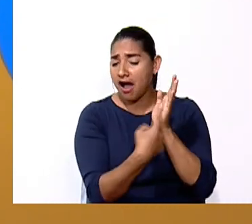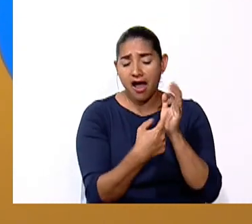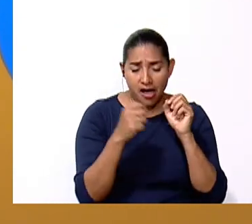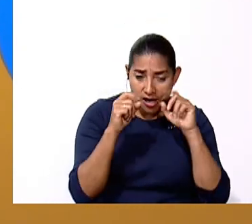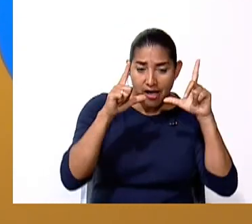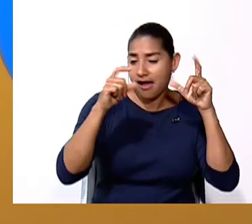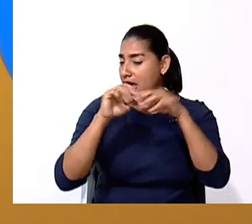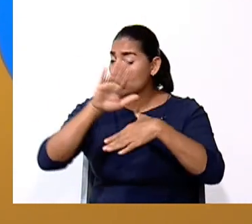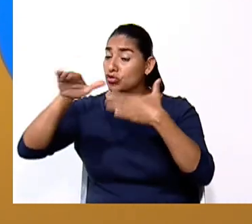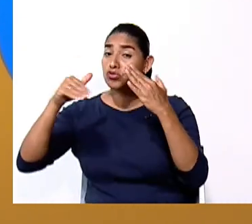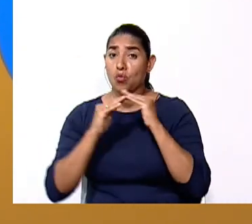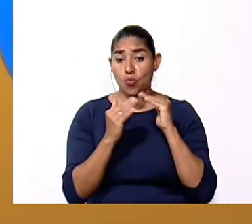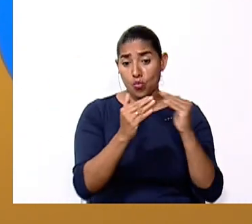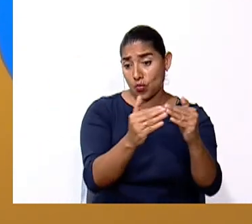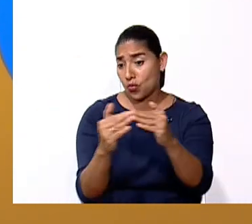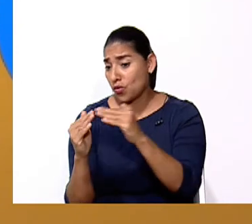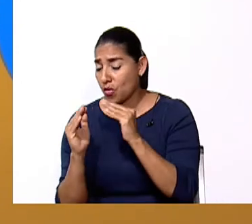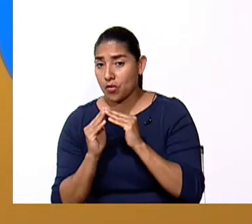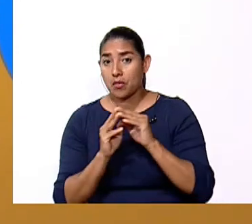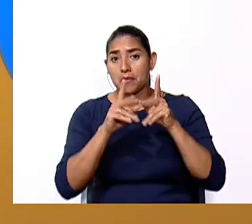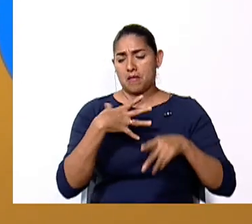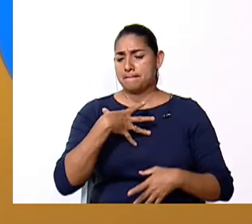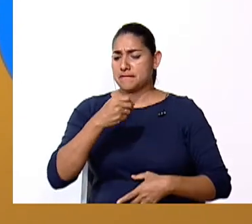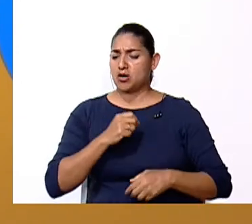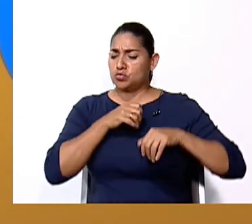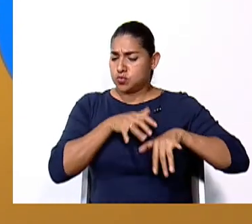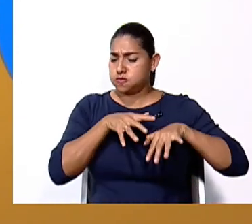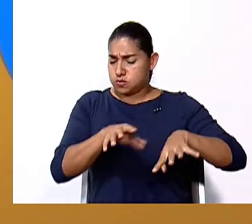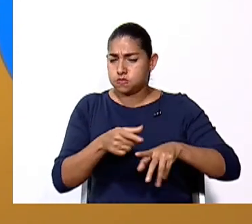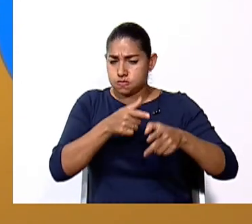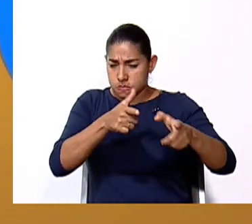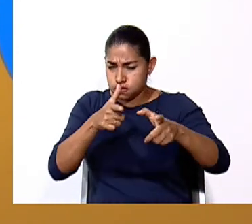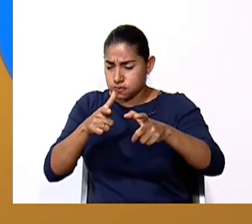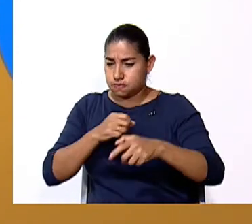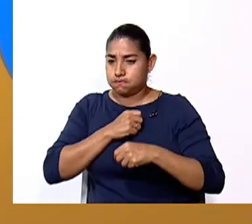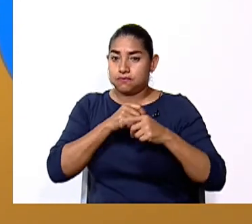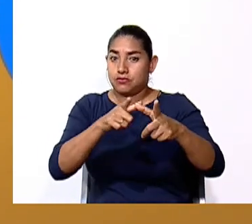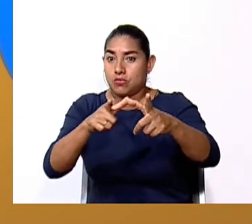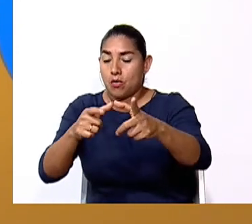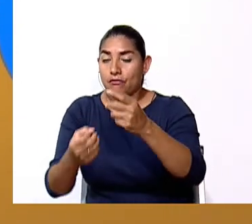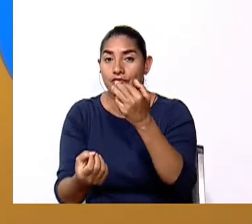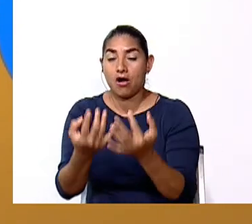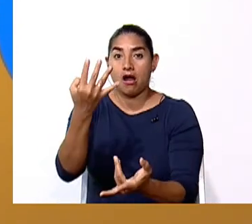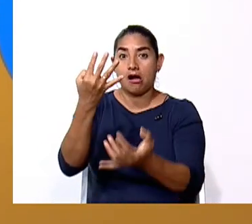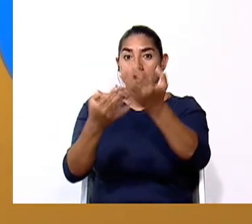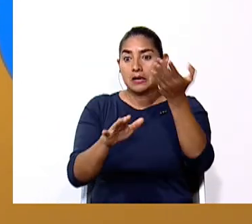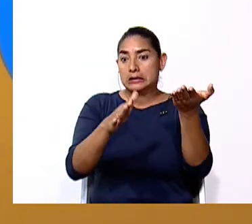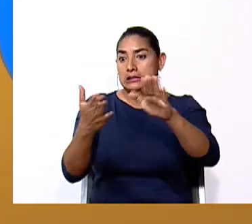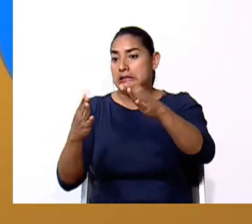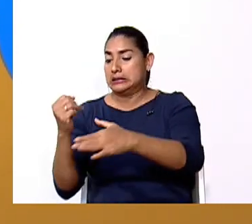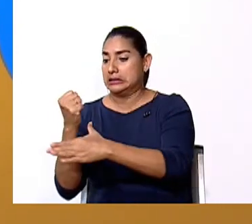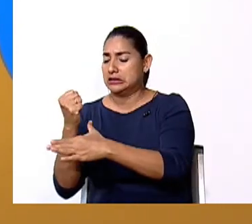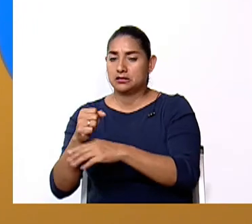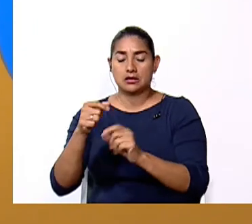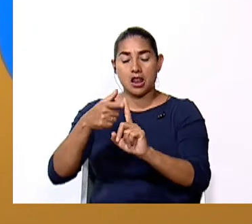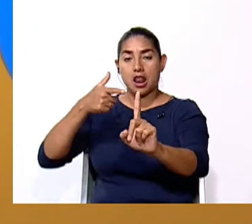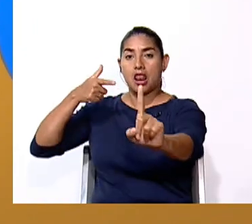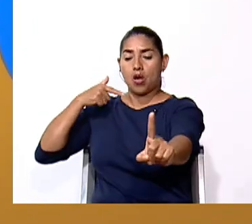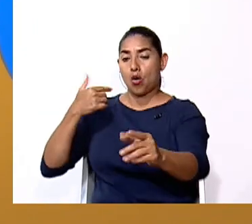Ignacio arribó al valle del Coyoche. Aquí se suponía que encontraría las fuerzas huetares. Sin embargo no las hallaron.